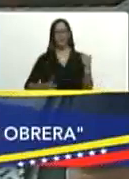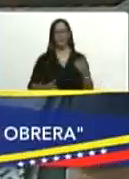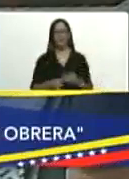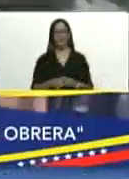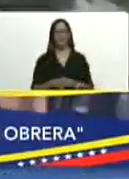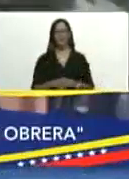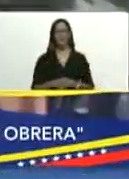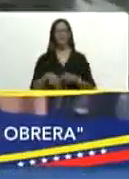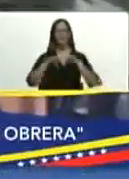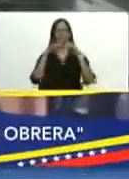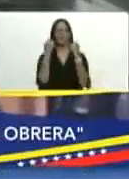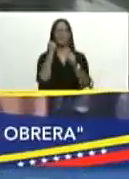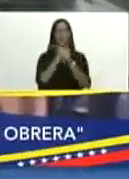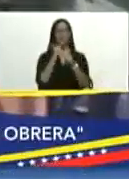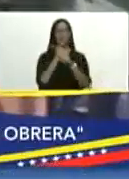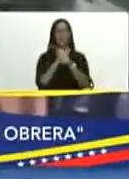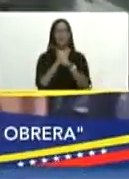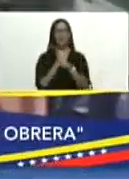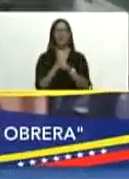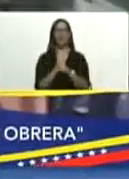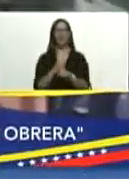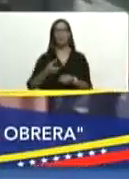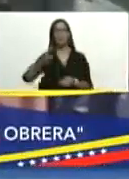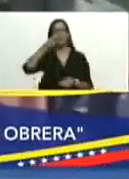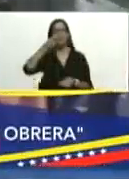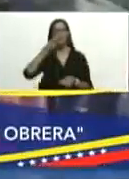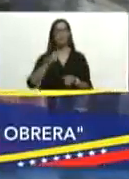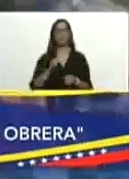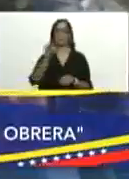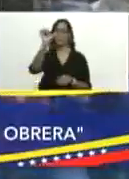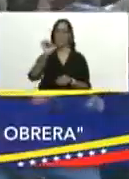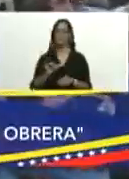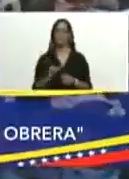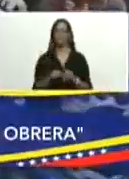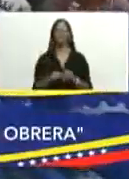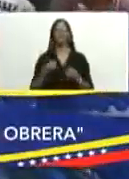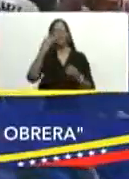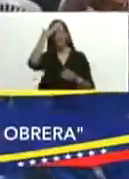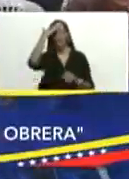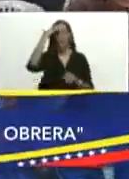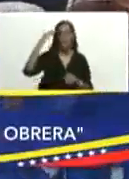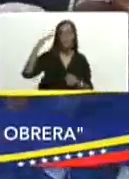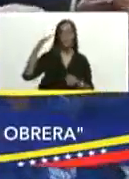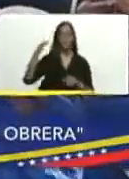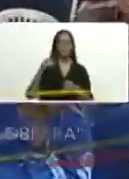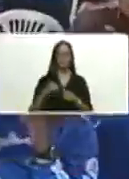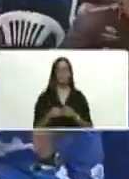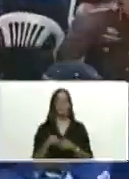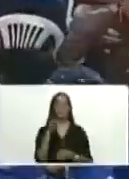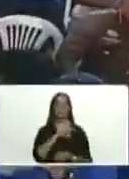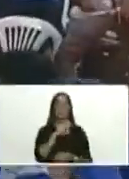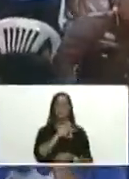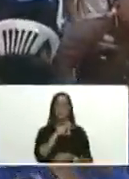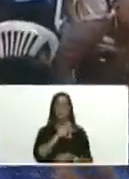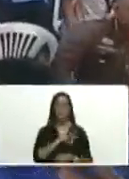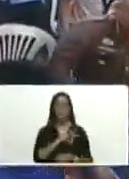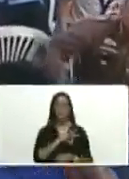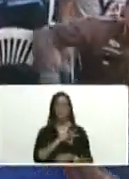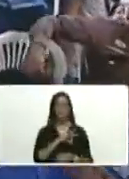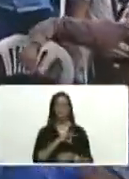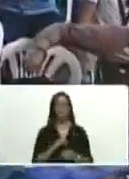la clase Obrera está en la vanguardia está la vanguardia son los sueños del socialismo